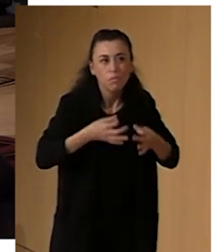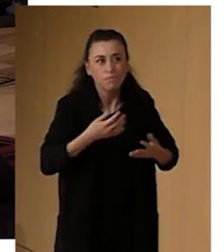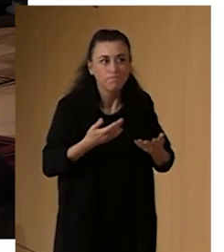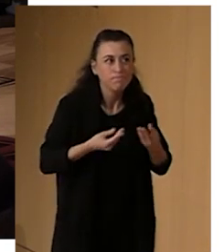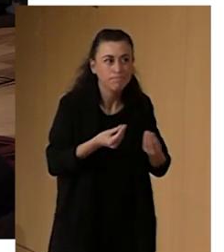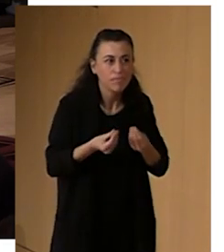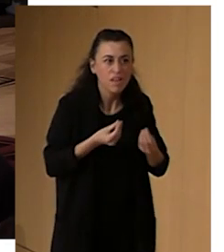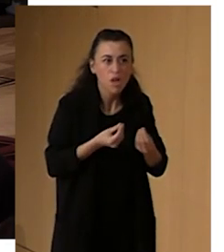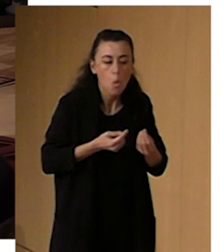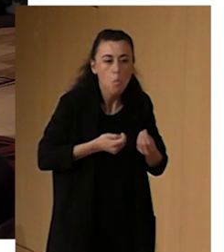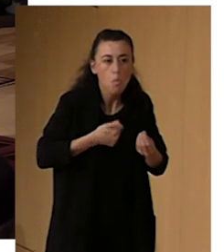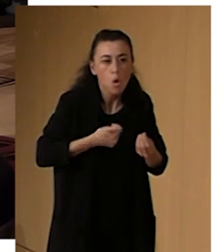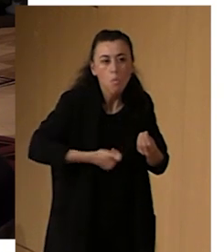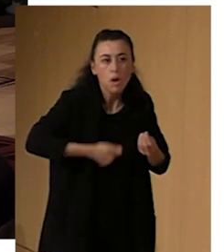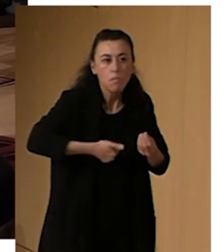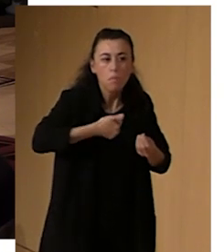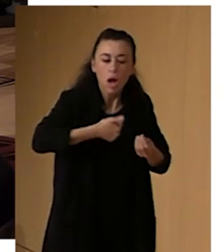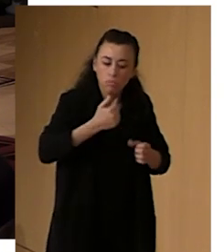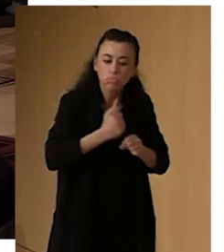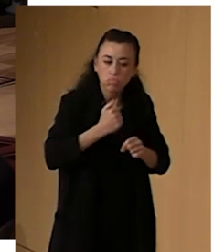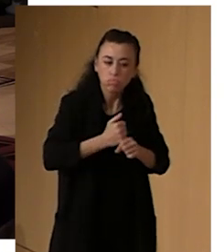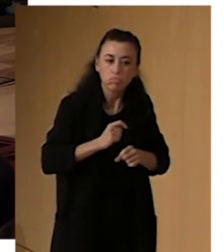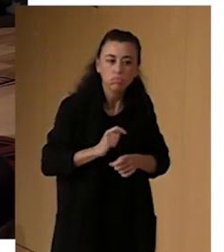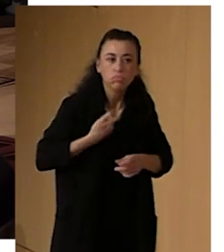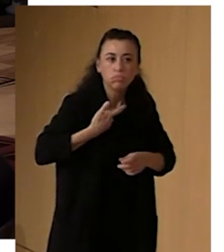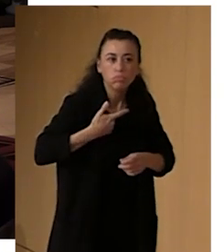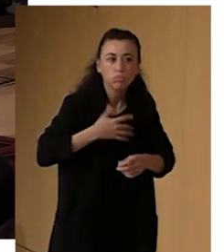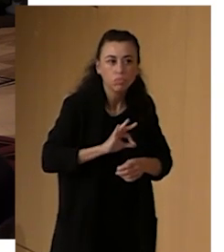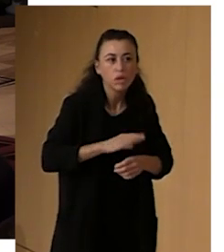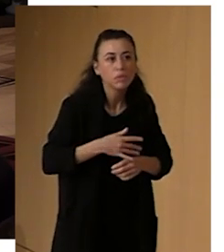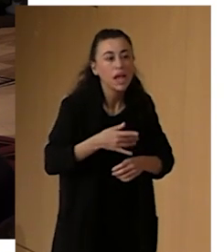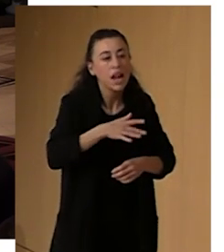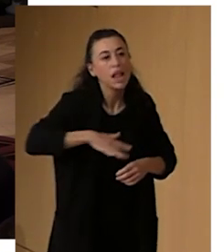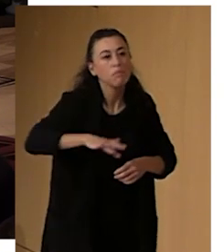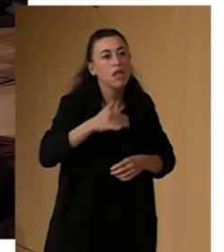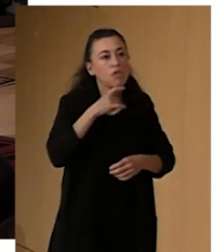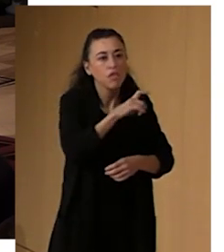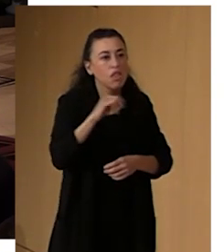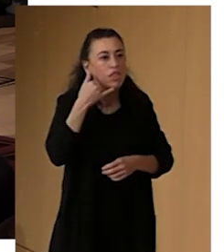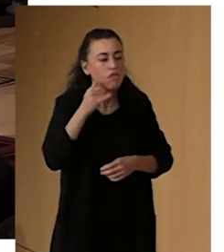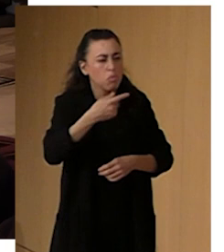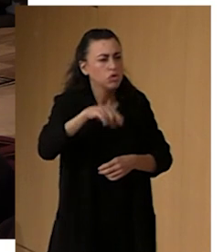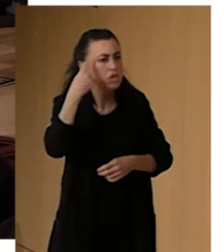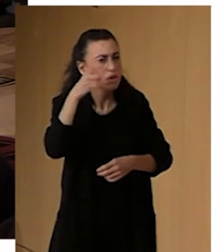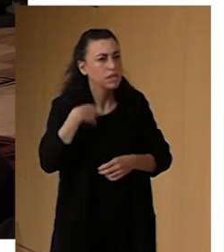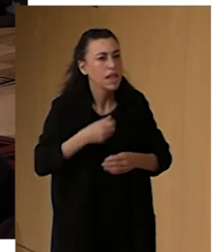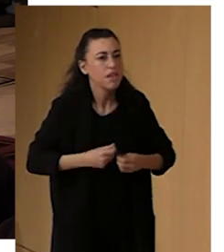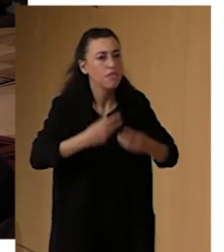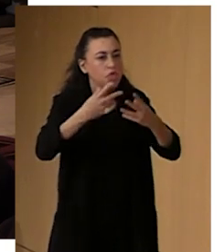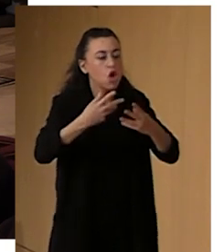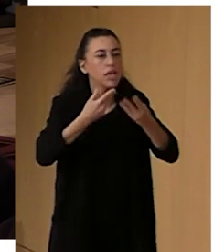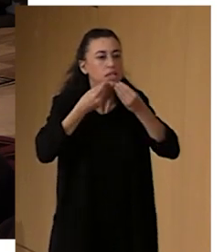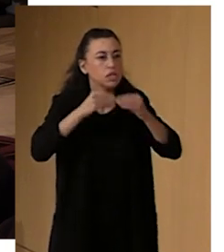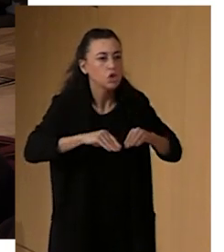No pero bueno nosotros en en el espacio de fundación telefónica que como sabéis está en en el edificio histórico de de telefónica en Gran